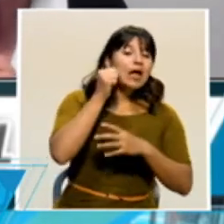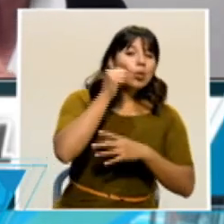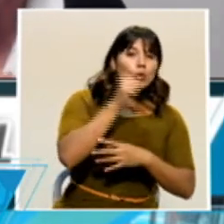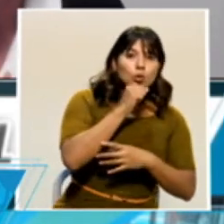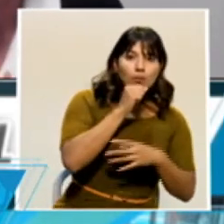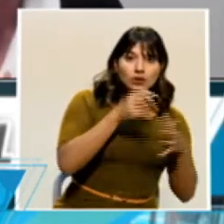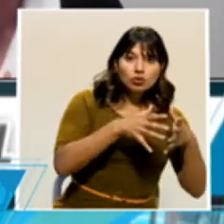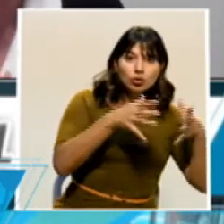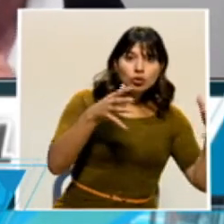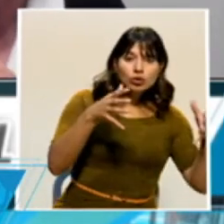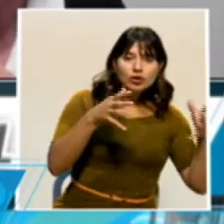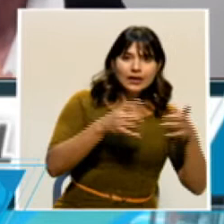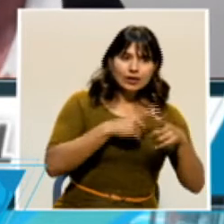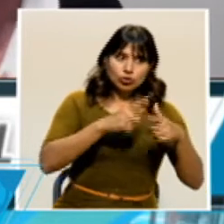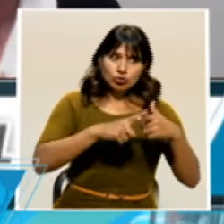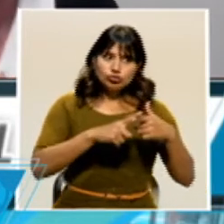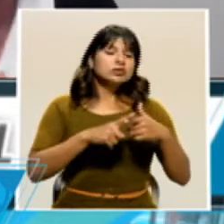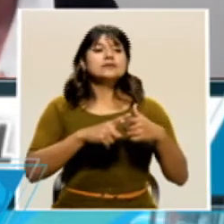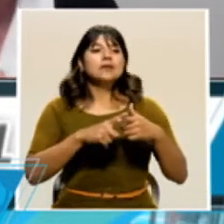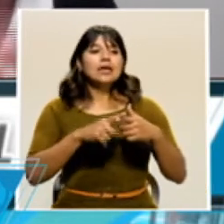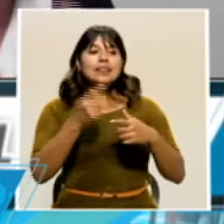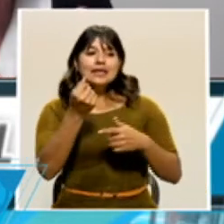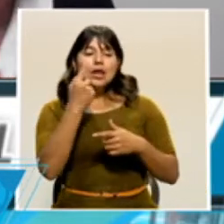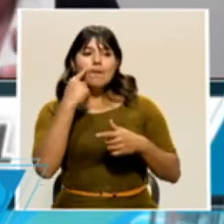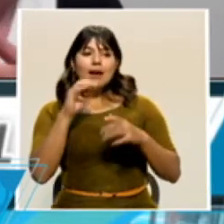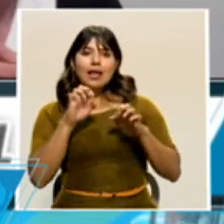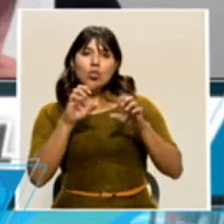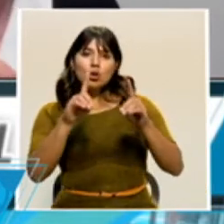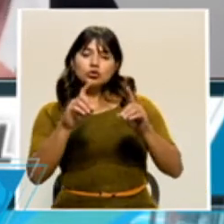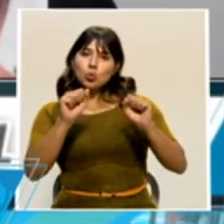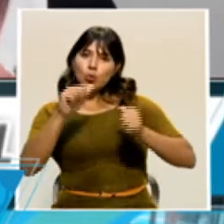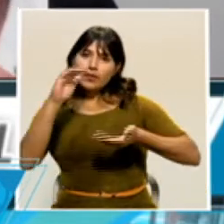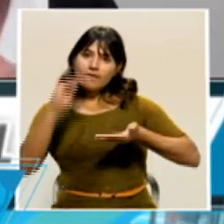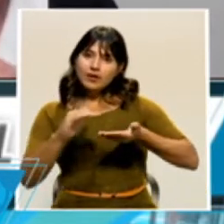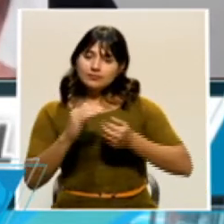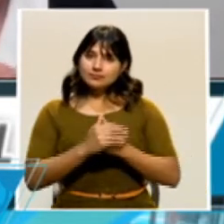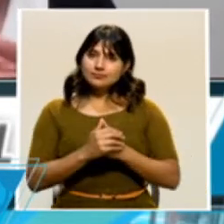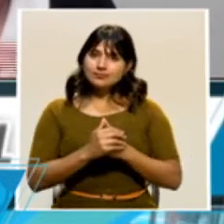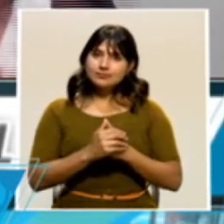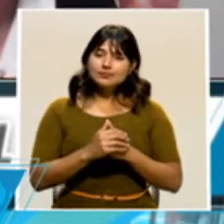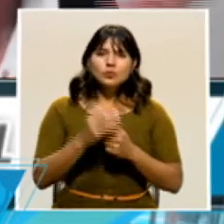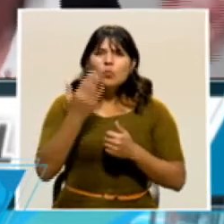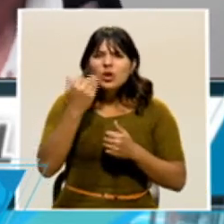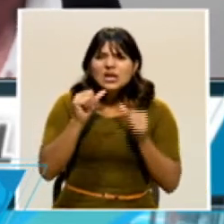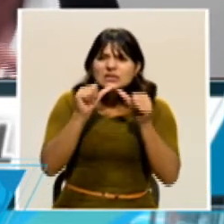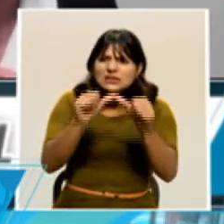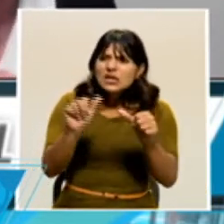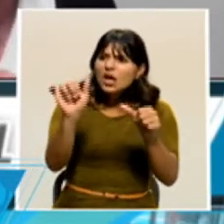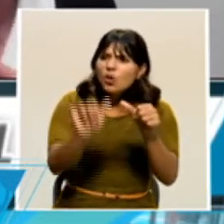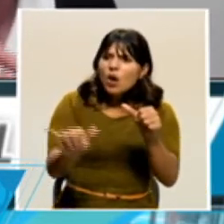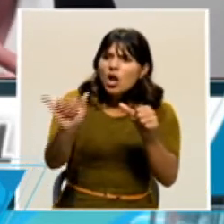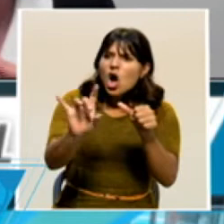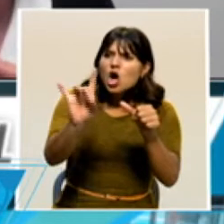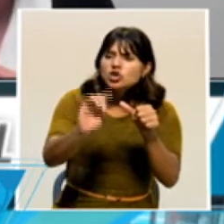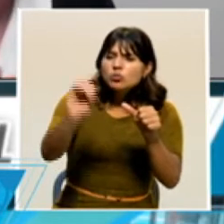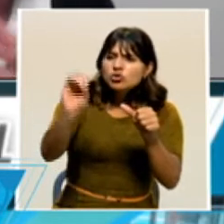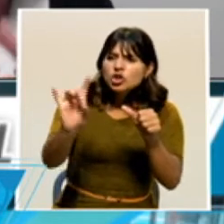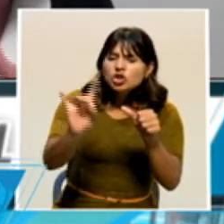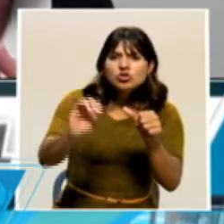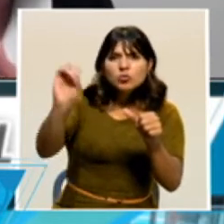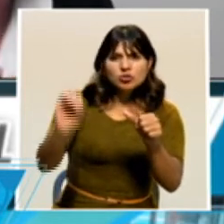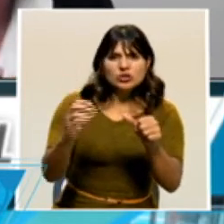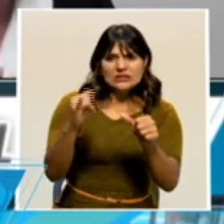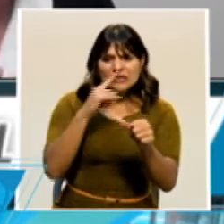cuidados especializados en materia de salud? O ¿por qué no revisar los porcentajes que se le transfieren a PANI